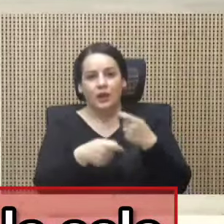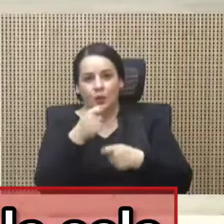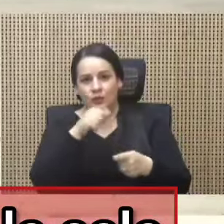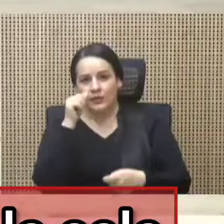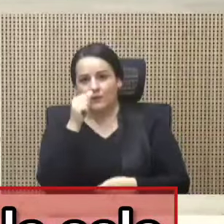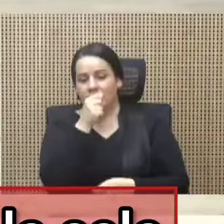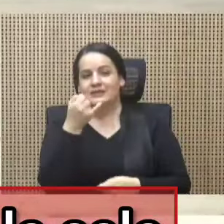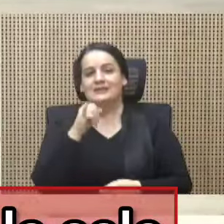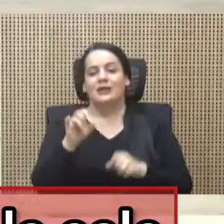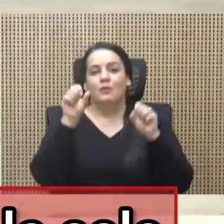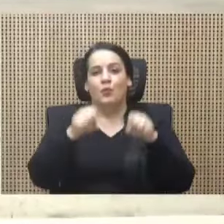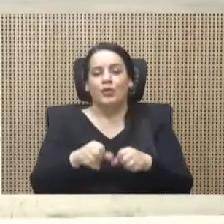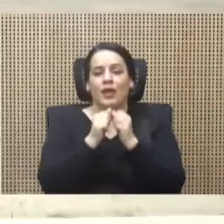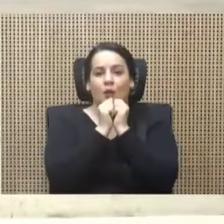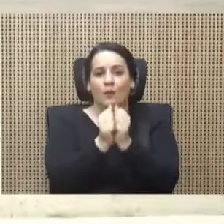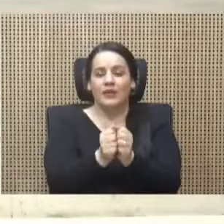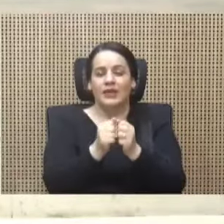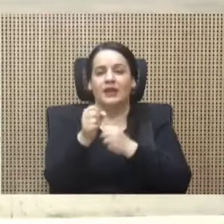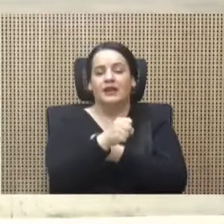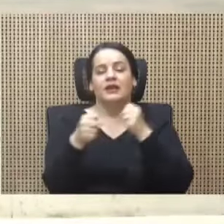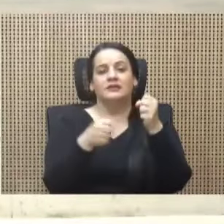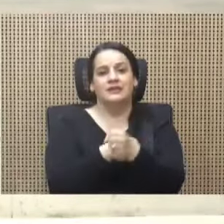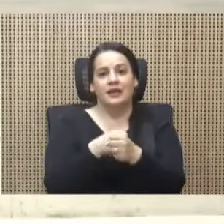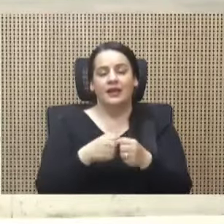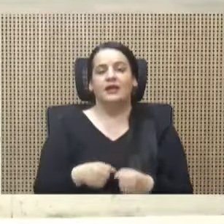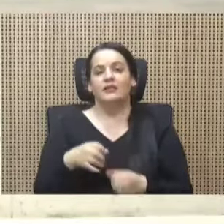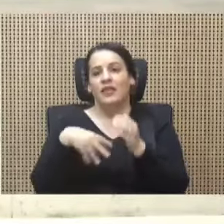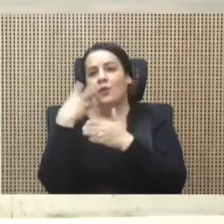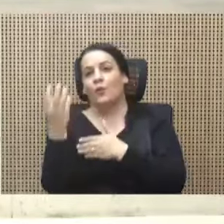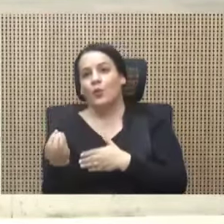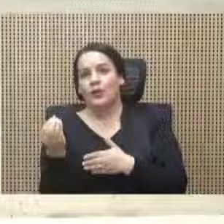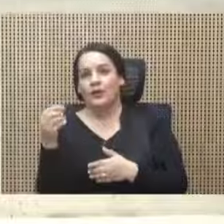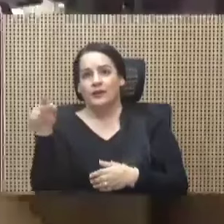si nos pueden acompañar a la sala de afuera.